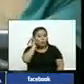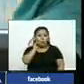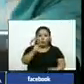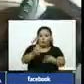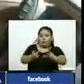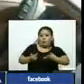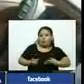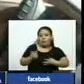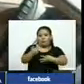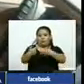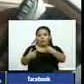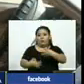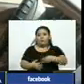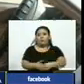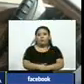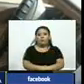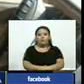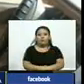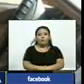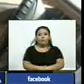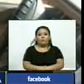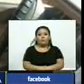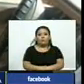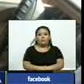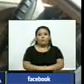derechos legales.